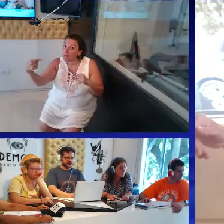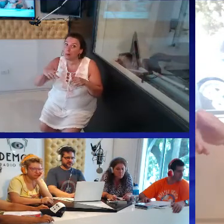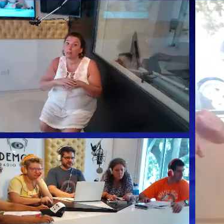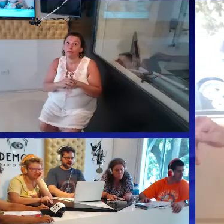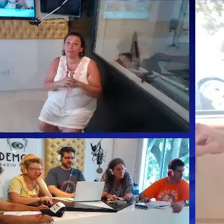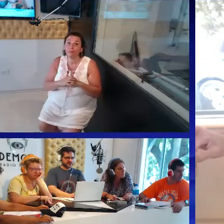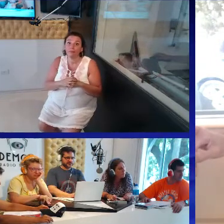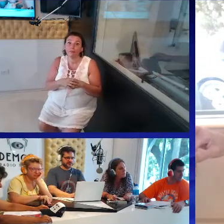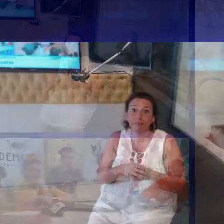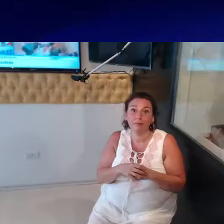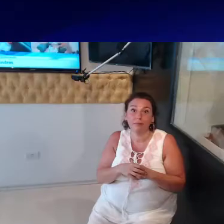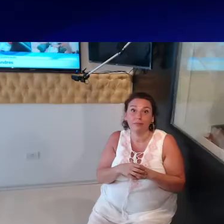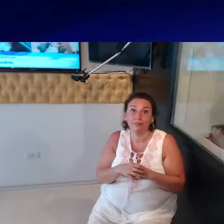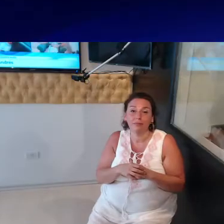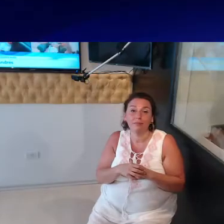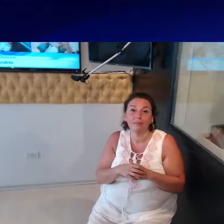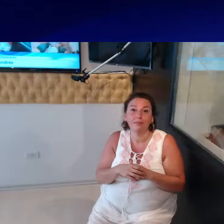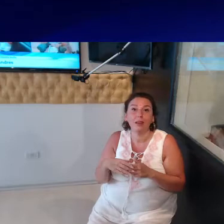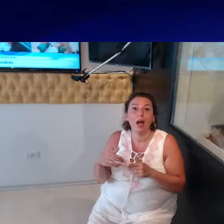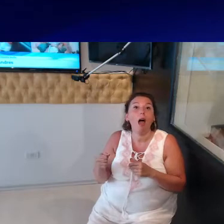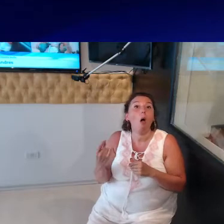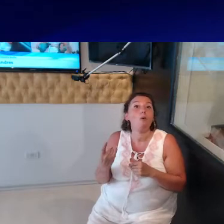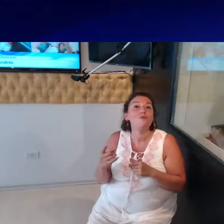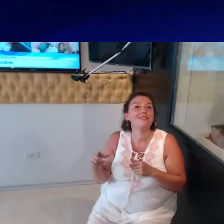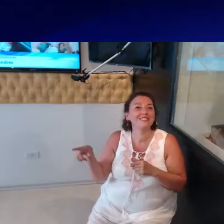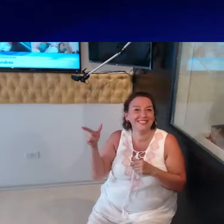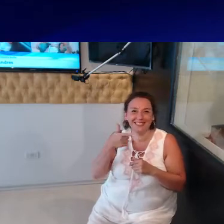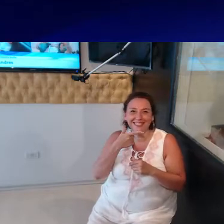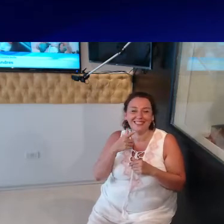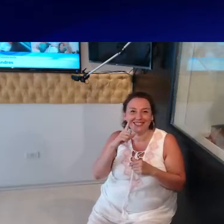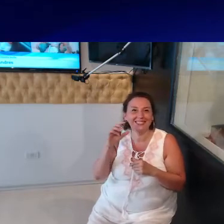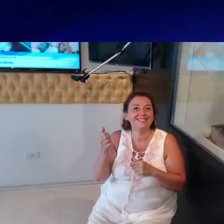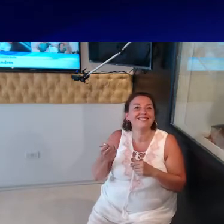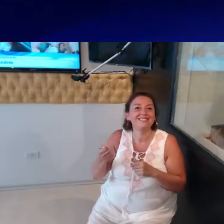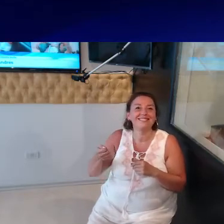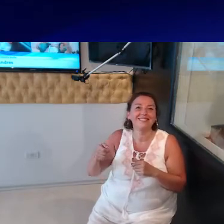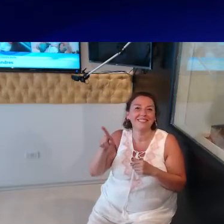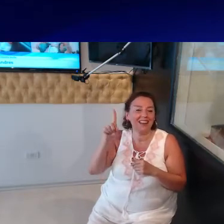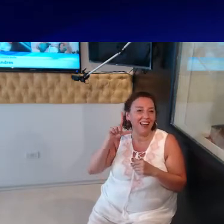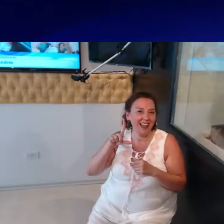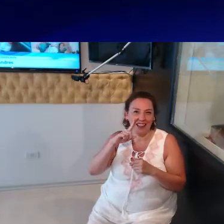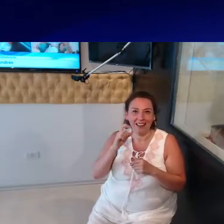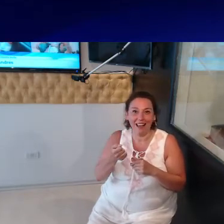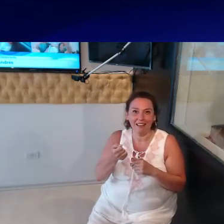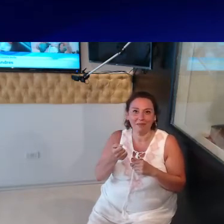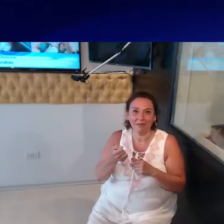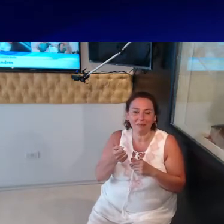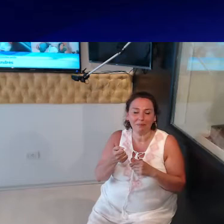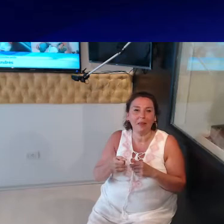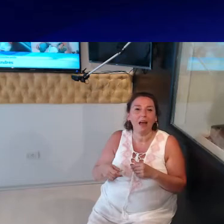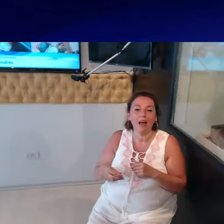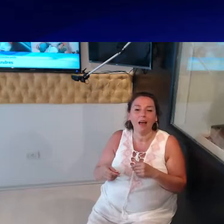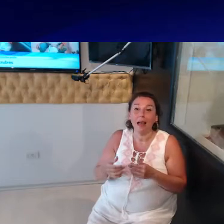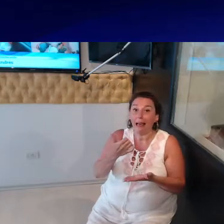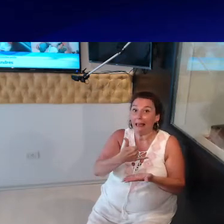que viene? En Australia Open. Australia Open. ¿Y sí. ¿Sabe algo si va a estar Del Potro? ¿Cómo es el